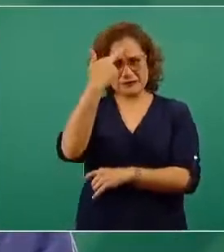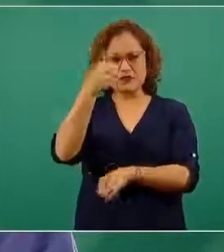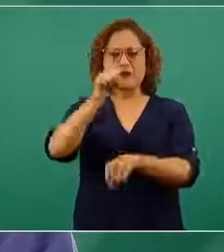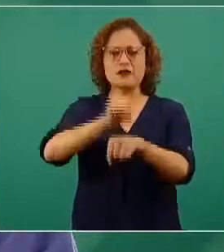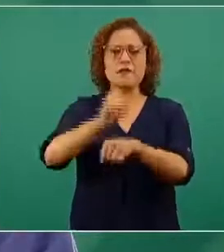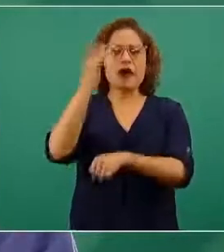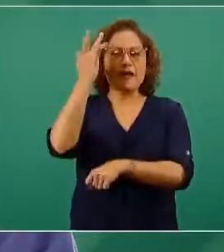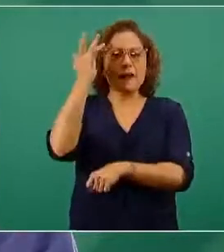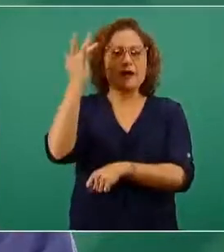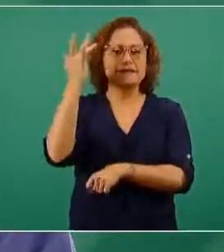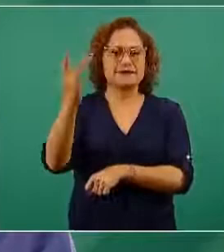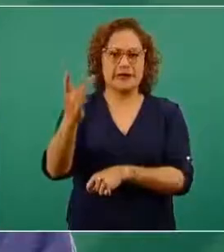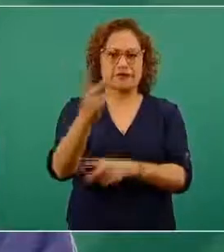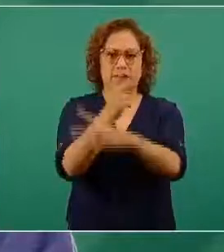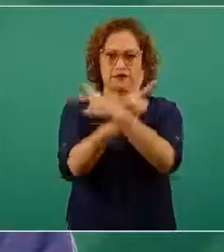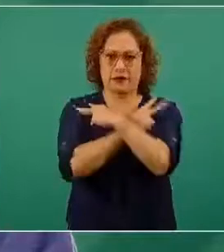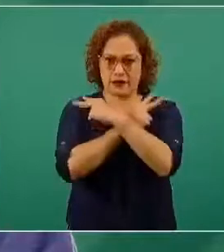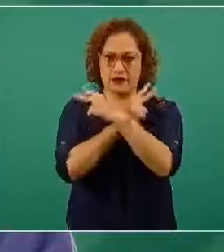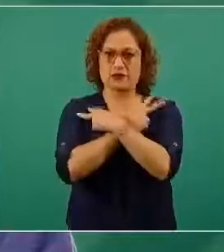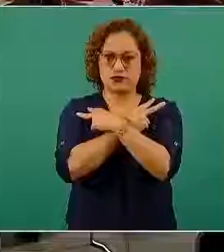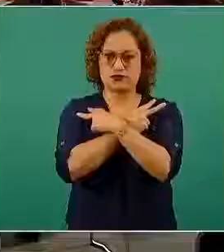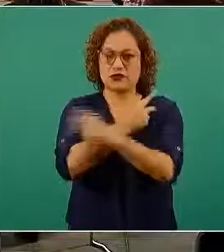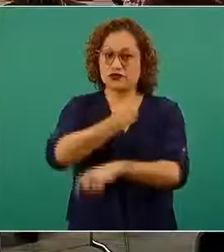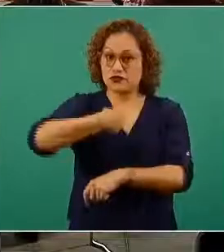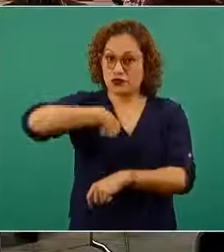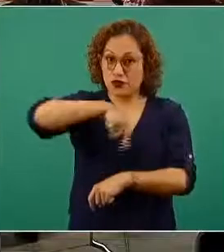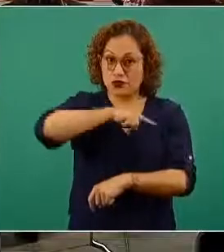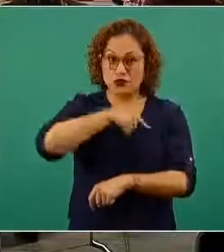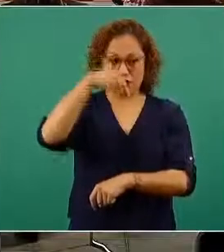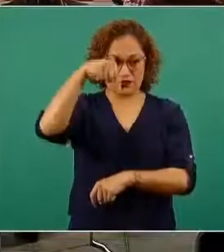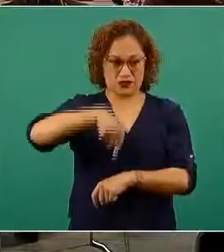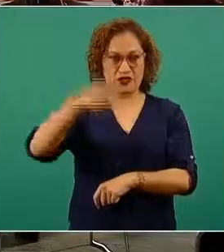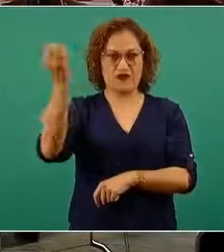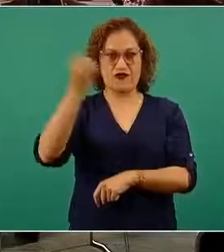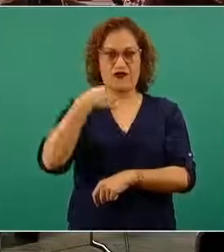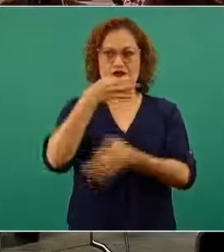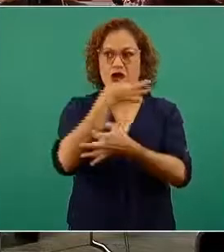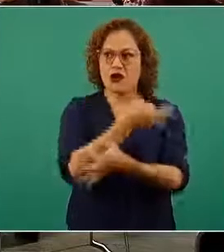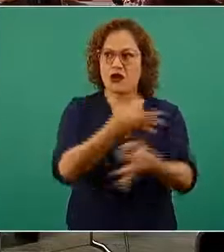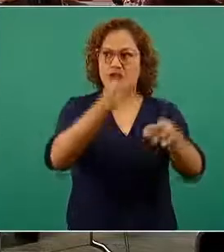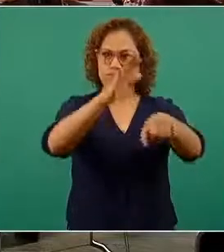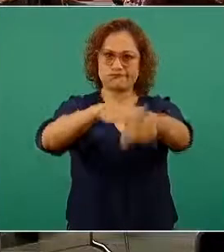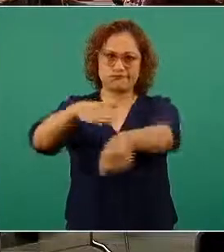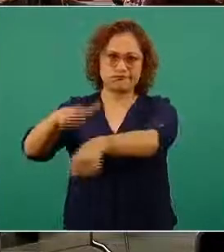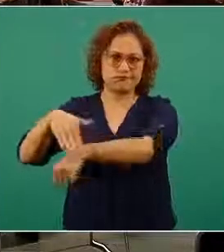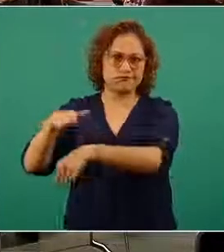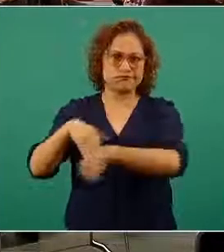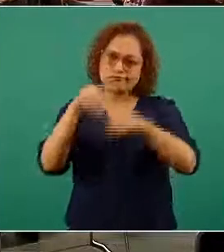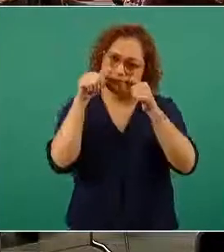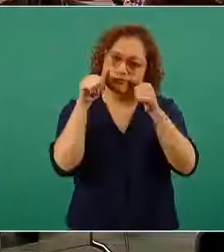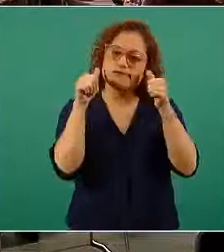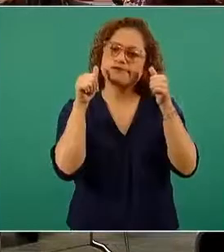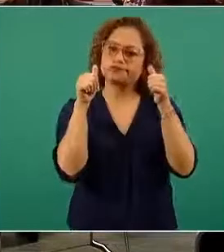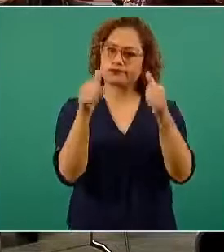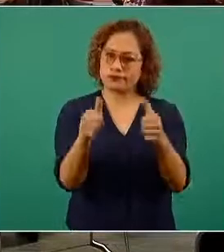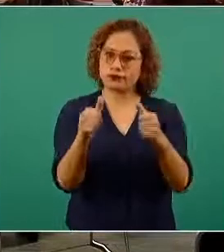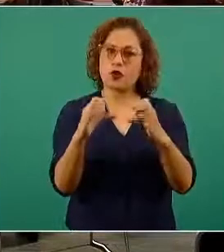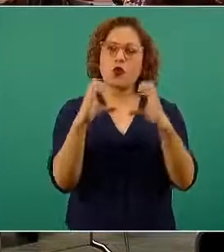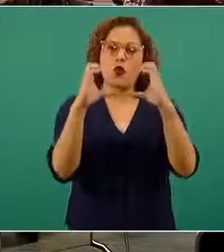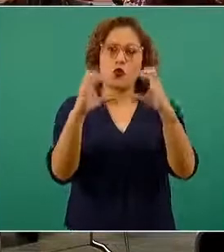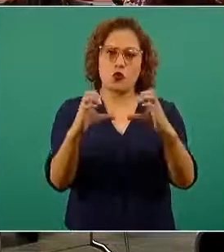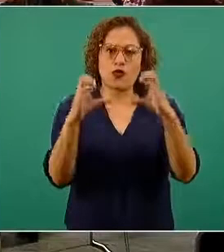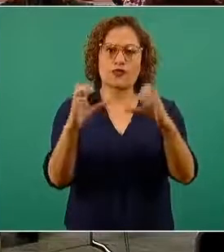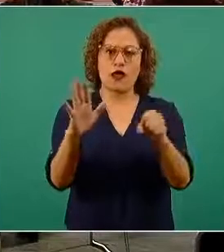laboral, indicamos que es muy importante tener conciencia del riesgo, que toda la población, todas y